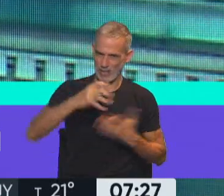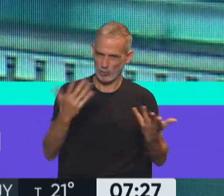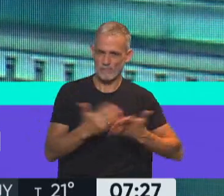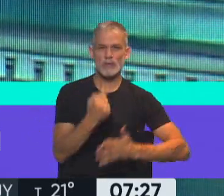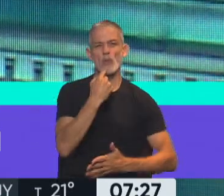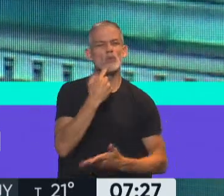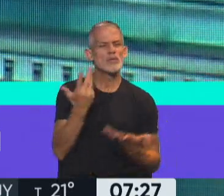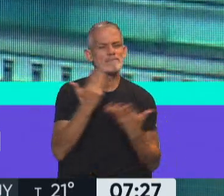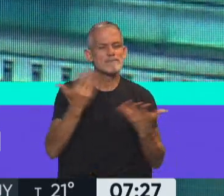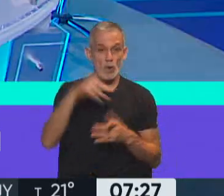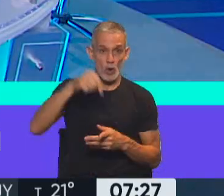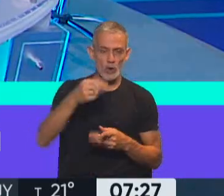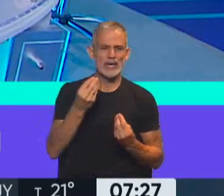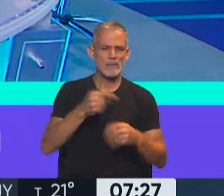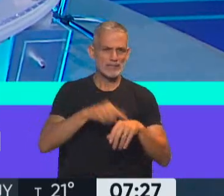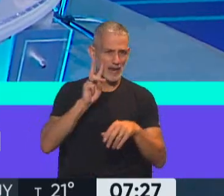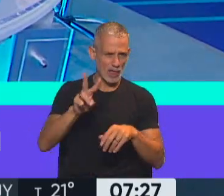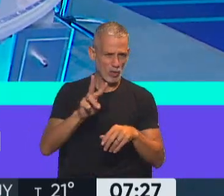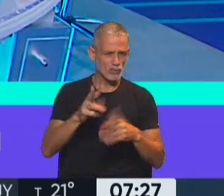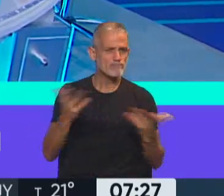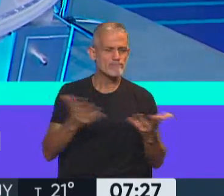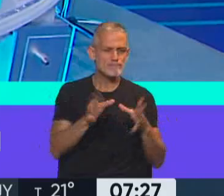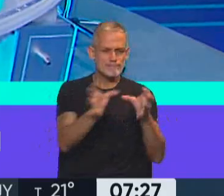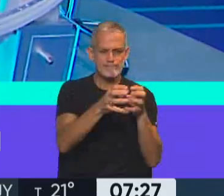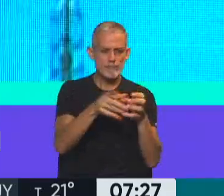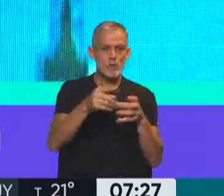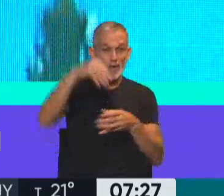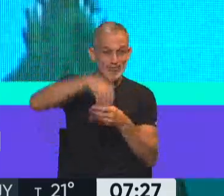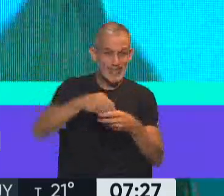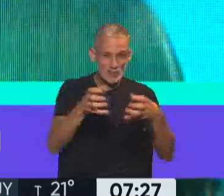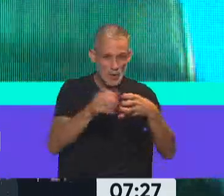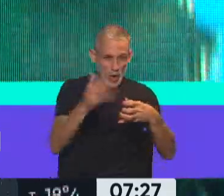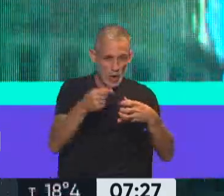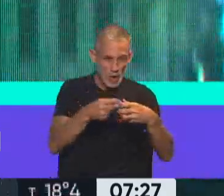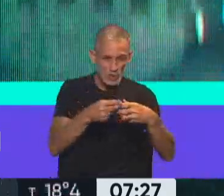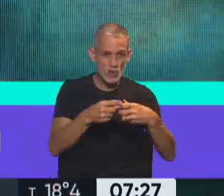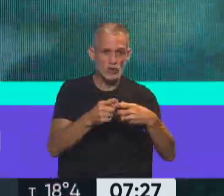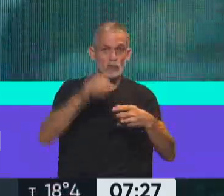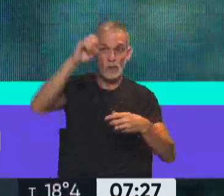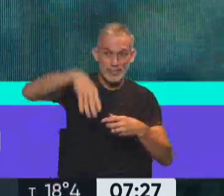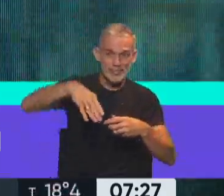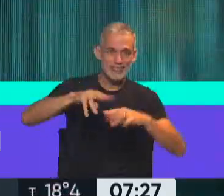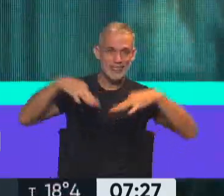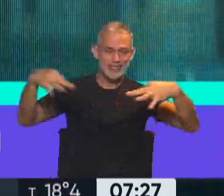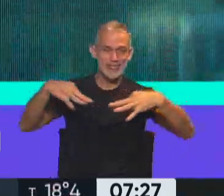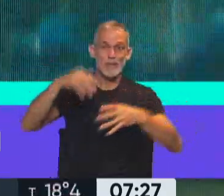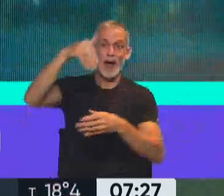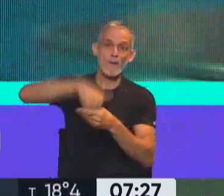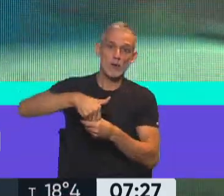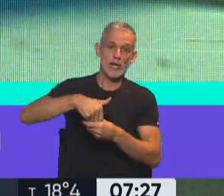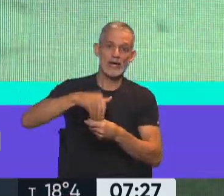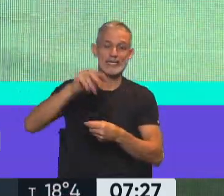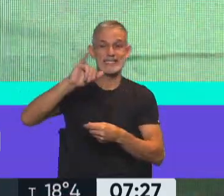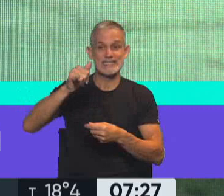estando sobre qué va a pasar hoy a partir de las 2 de la tarde que sectores dentro del propio oficialismo estarán allí para decir en este caso